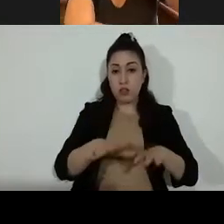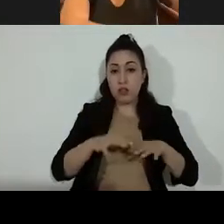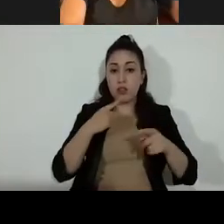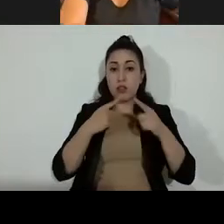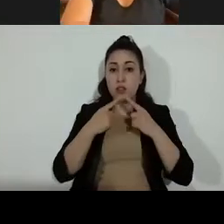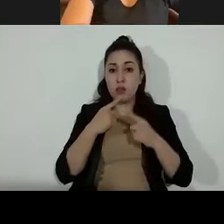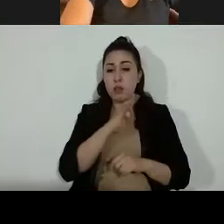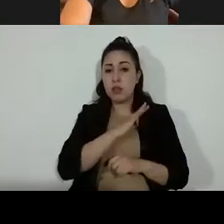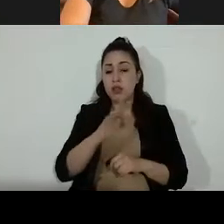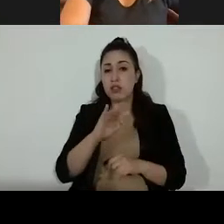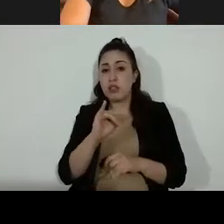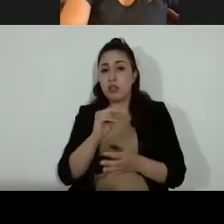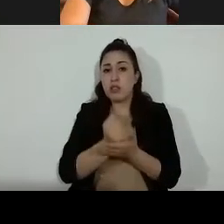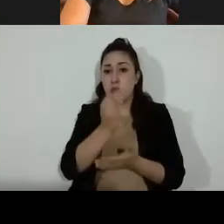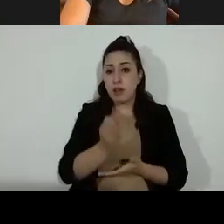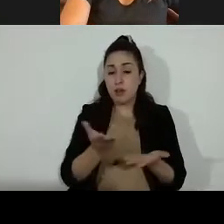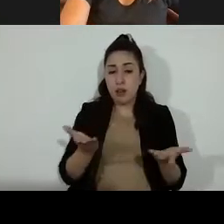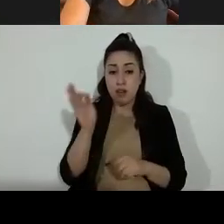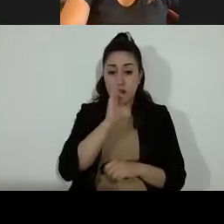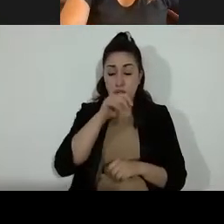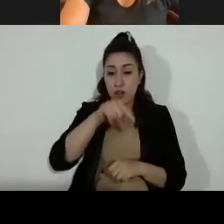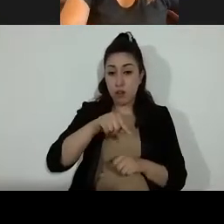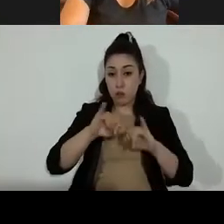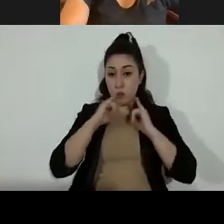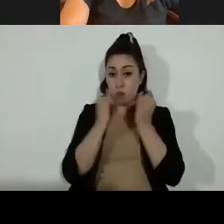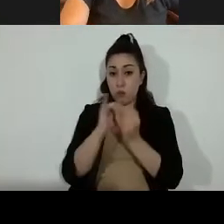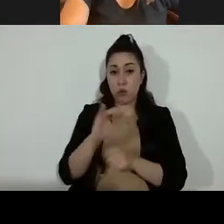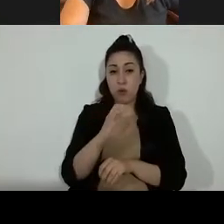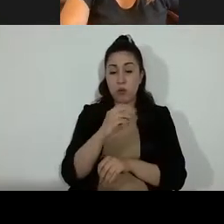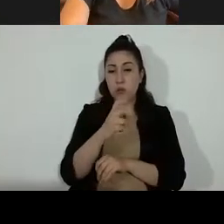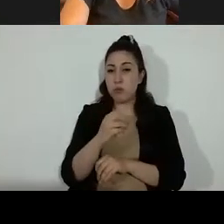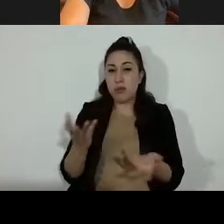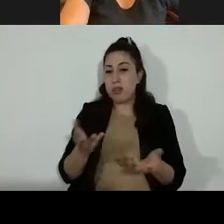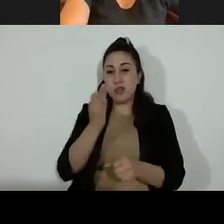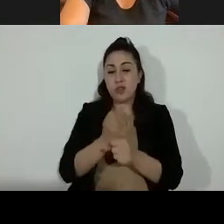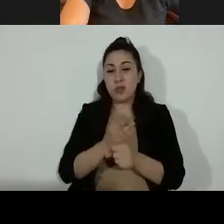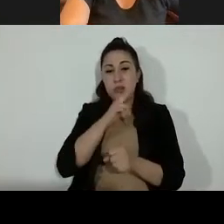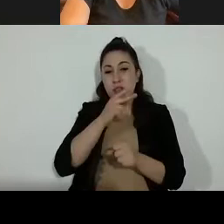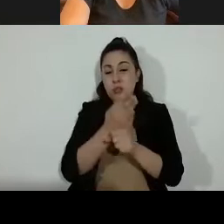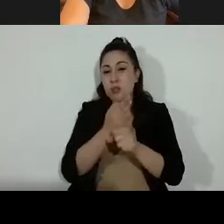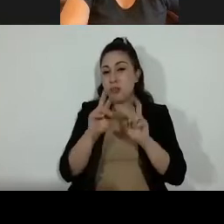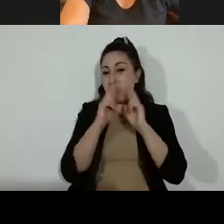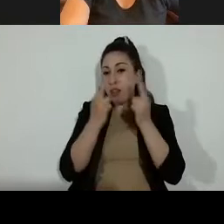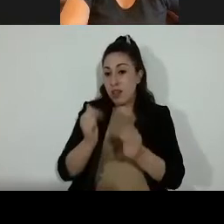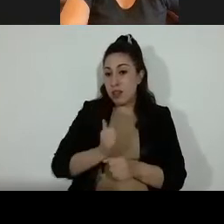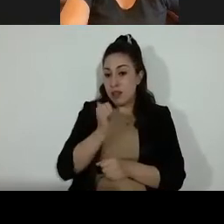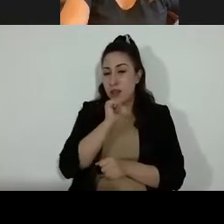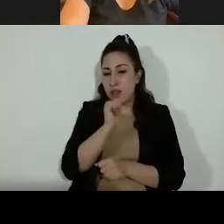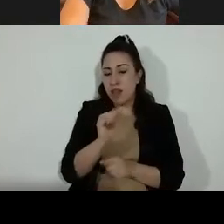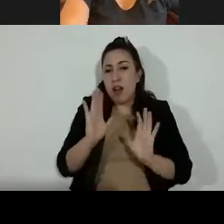una votación. Y si este órgano colegiado determina que no es prudente que venga en estos momentos, digámoslo así,